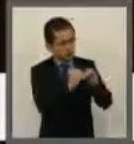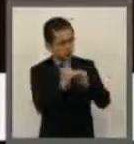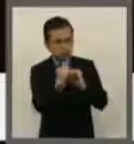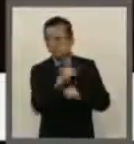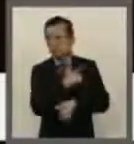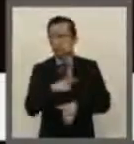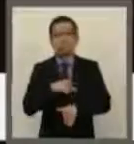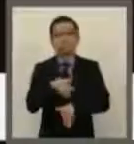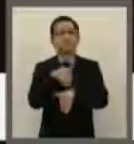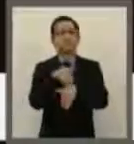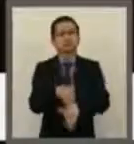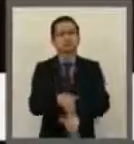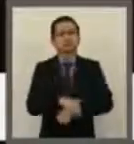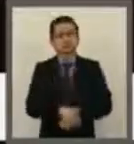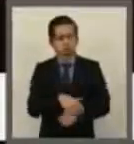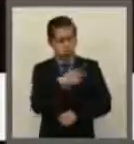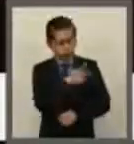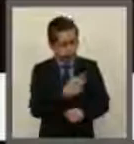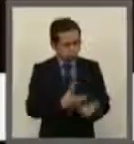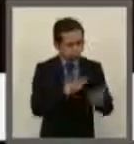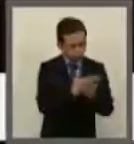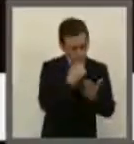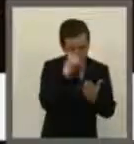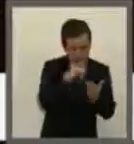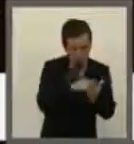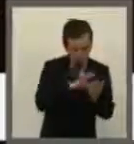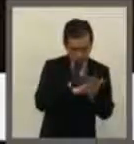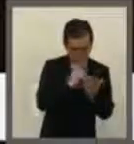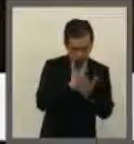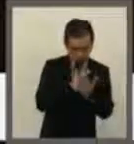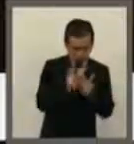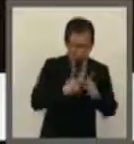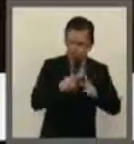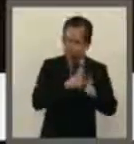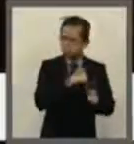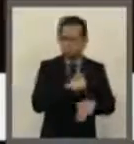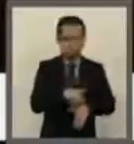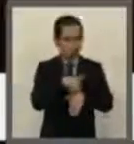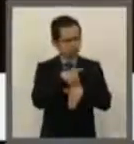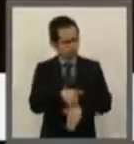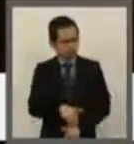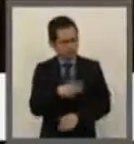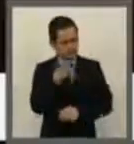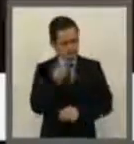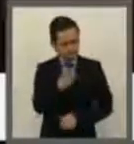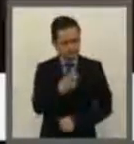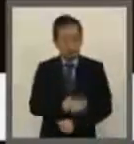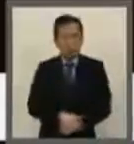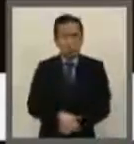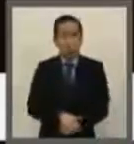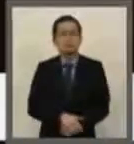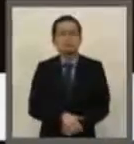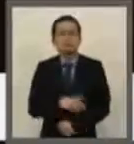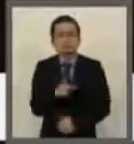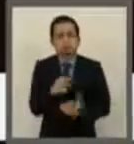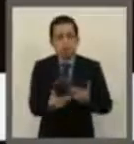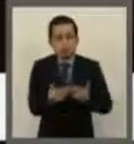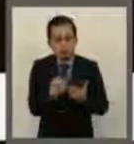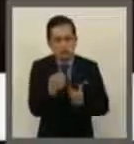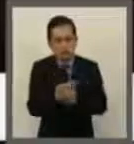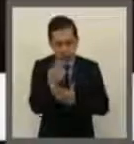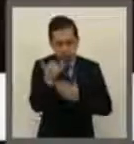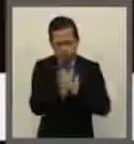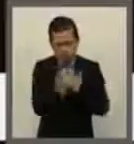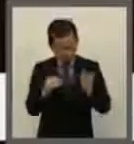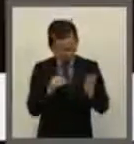elaborar su propuesta de presupuesto. Pero en el proyecto que hoy discutimos, no en todos los casos